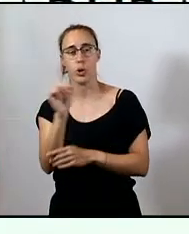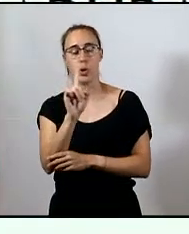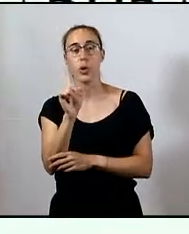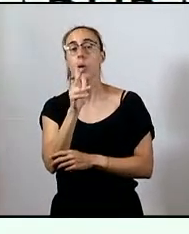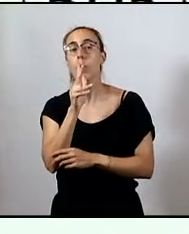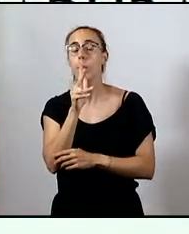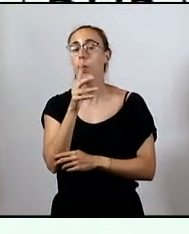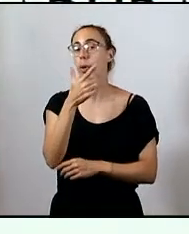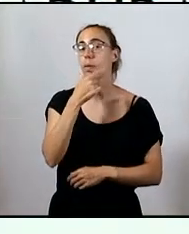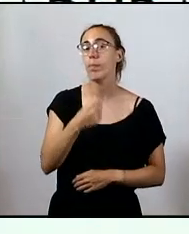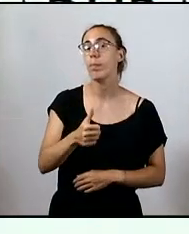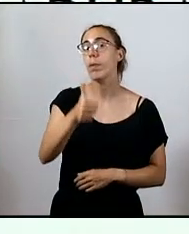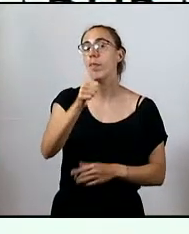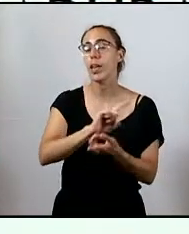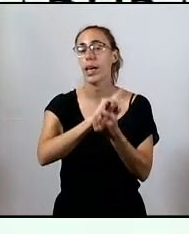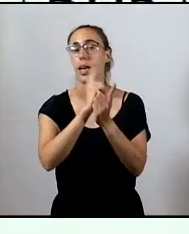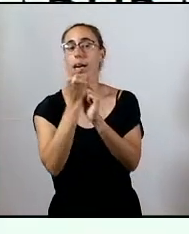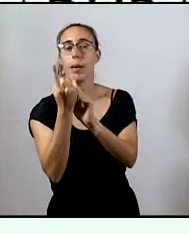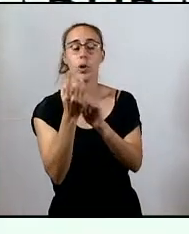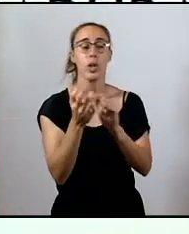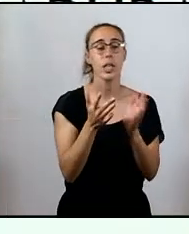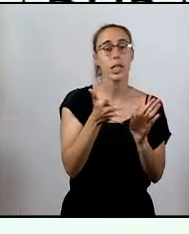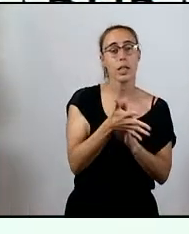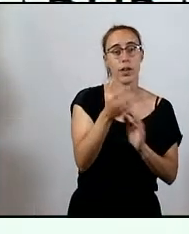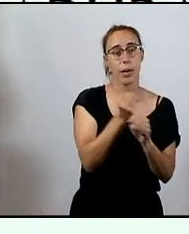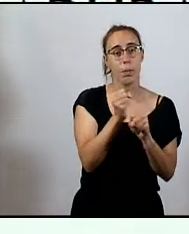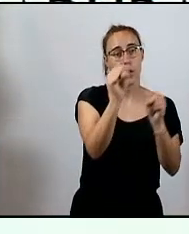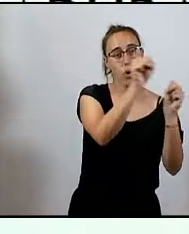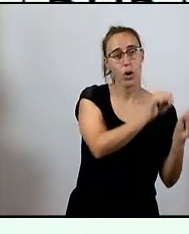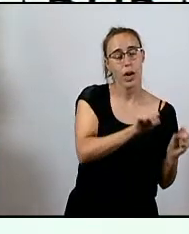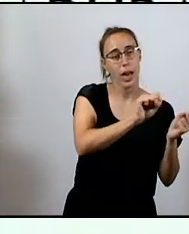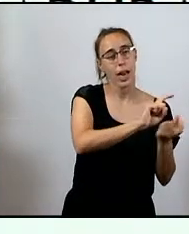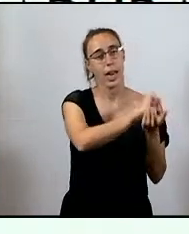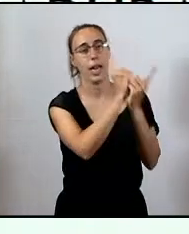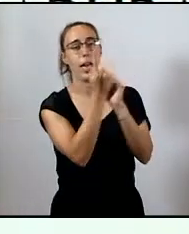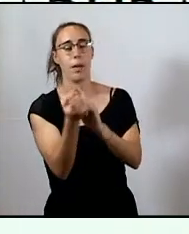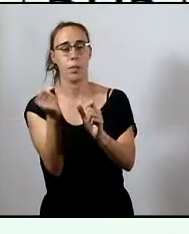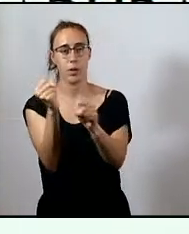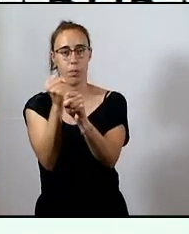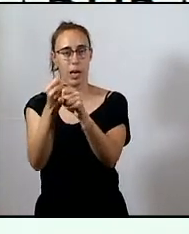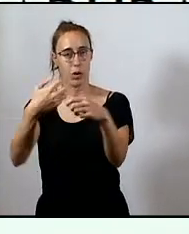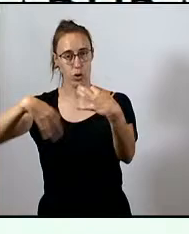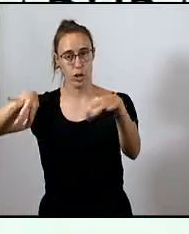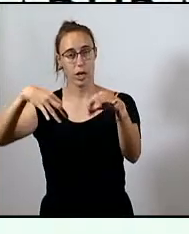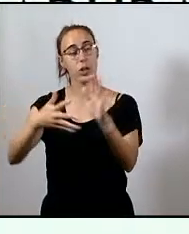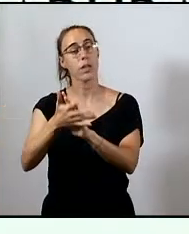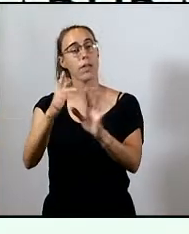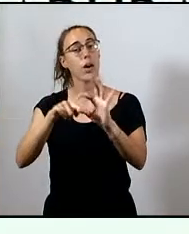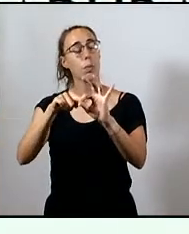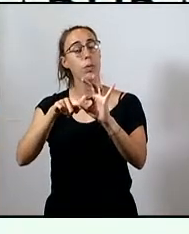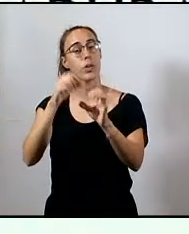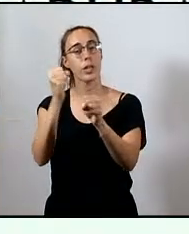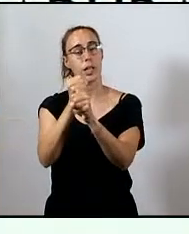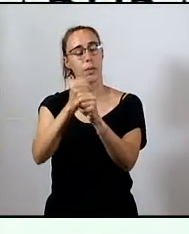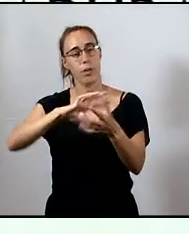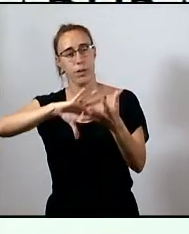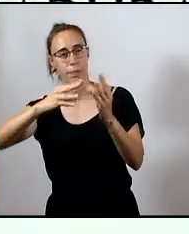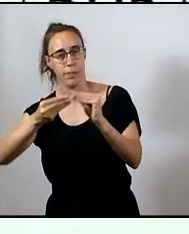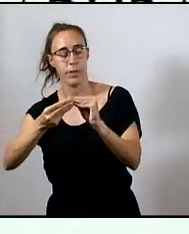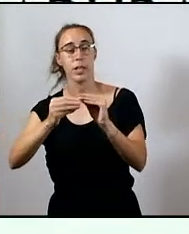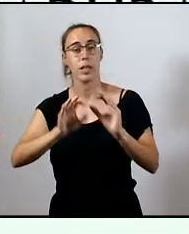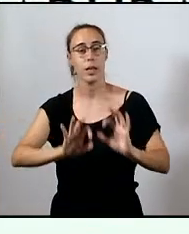transición del empleo protegido al mercado ordinario y adaptando los puestos de trabajo. En particular, las ayudas incluyen